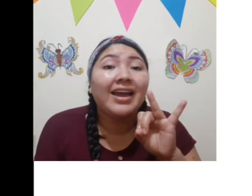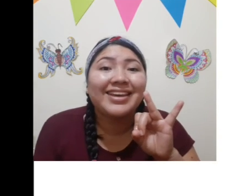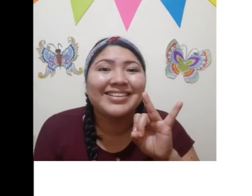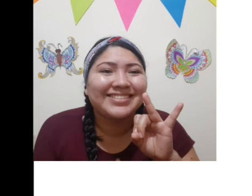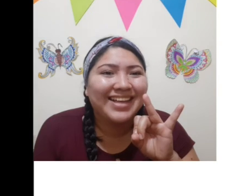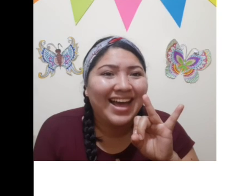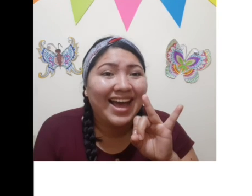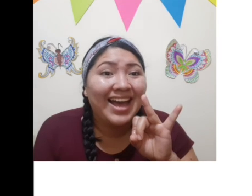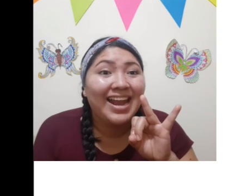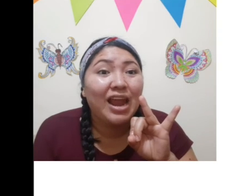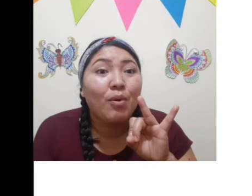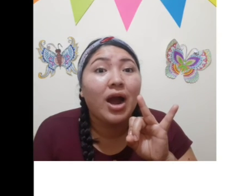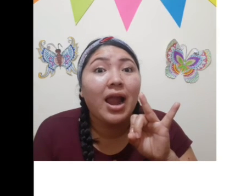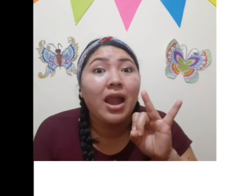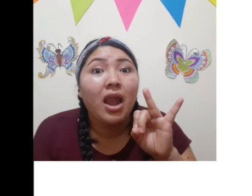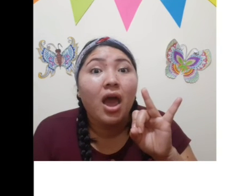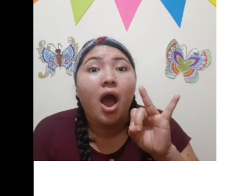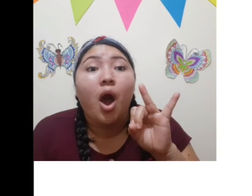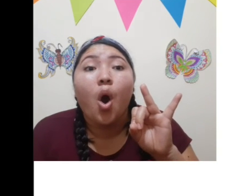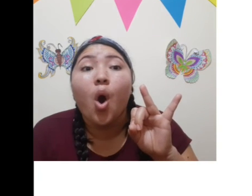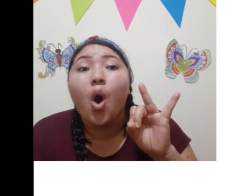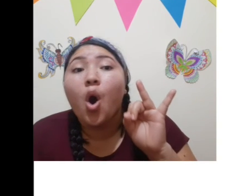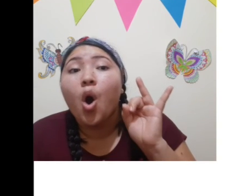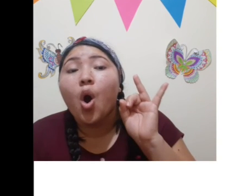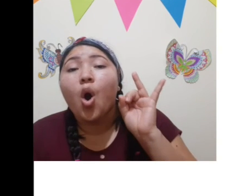ahí está en la boca